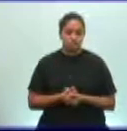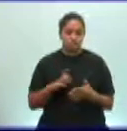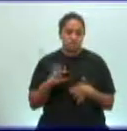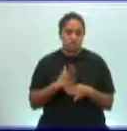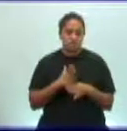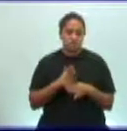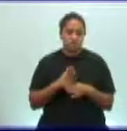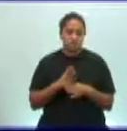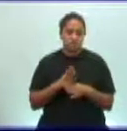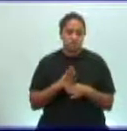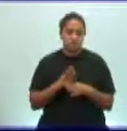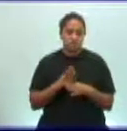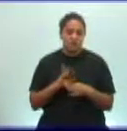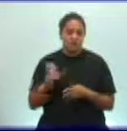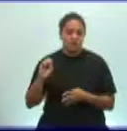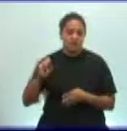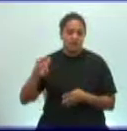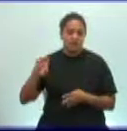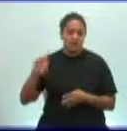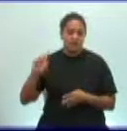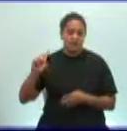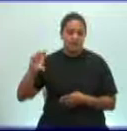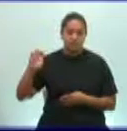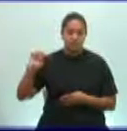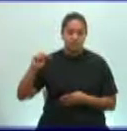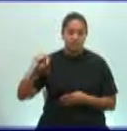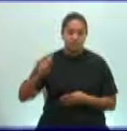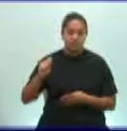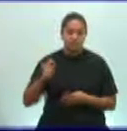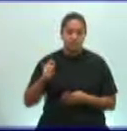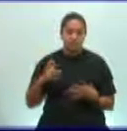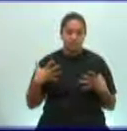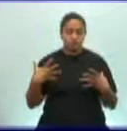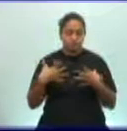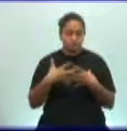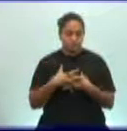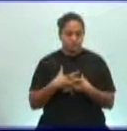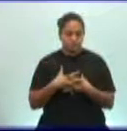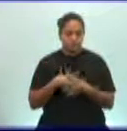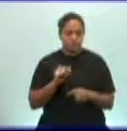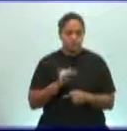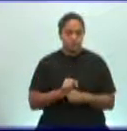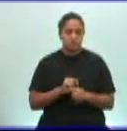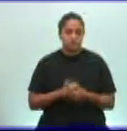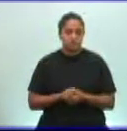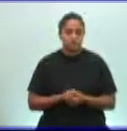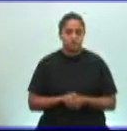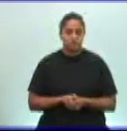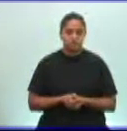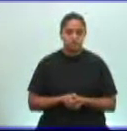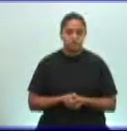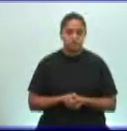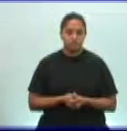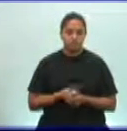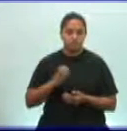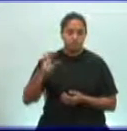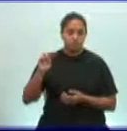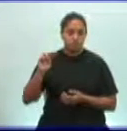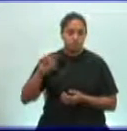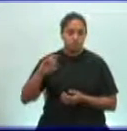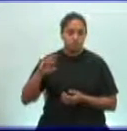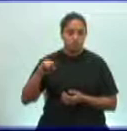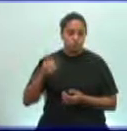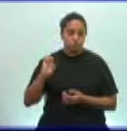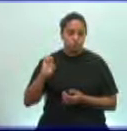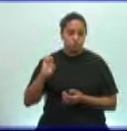Que son similares, que tienen similitud. Y las conjunciones son y, e, ni, o,